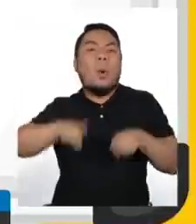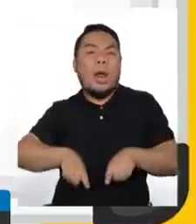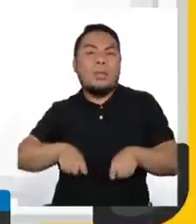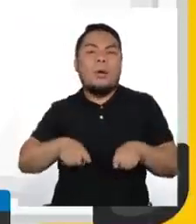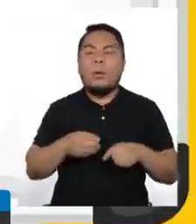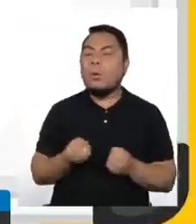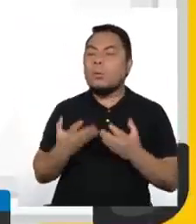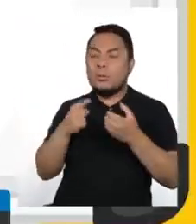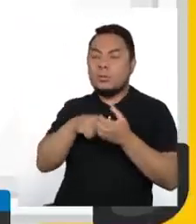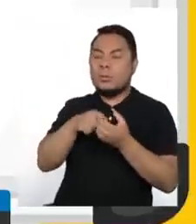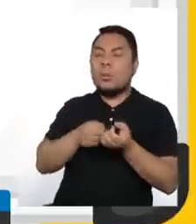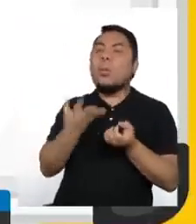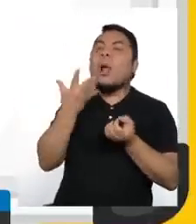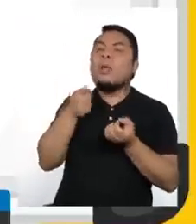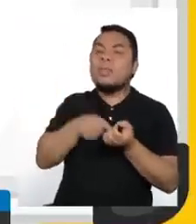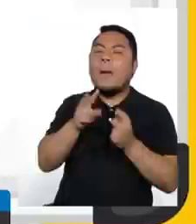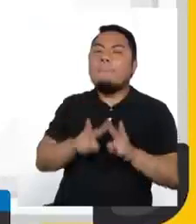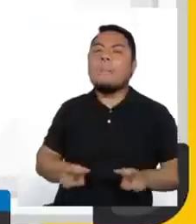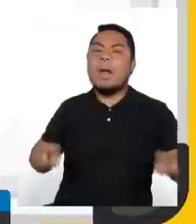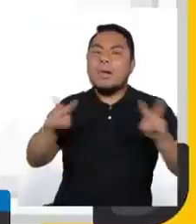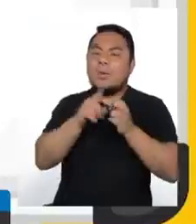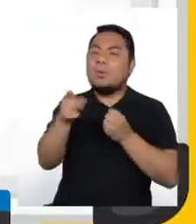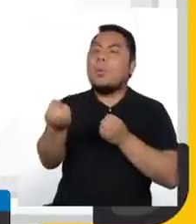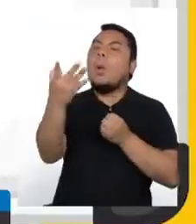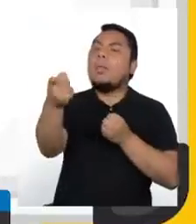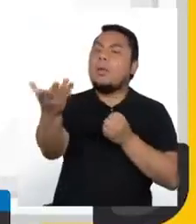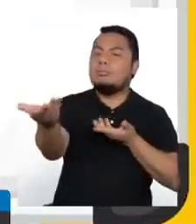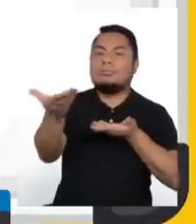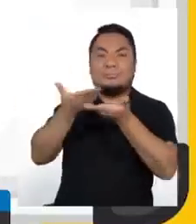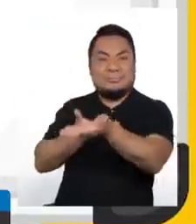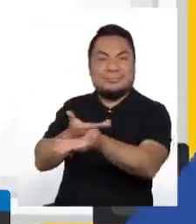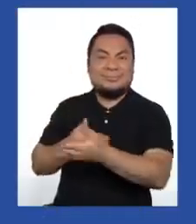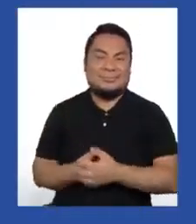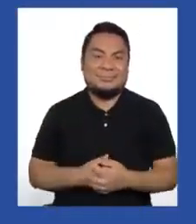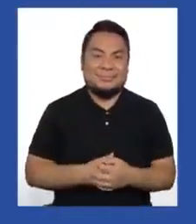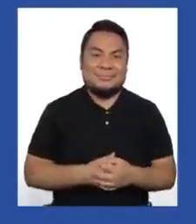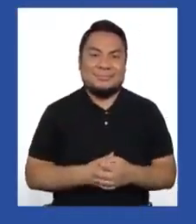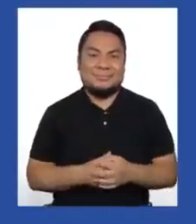el valor que le darán a cada objeto.